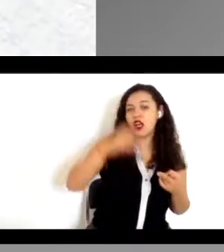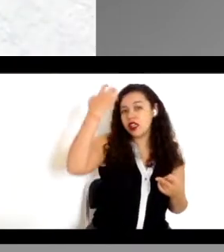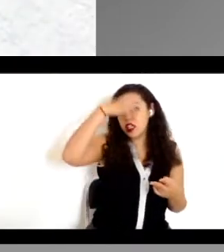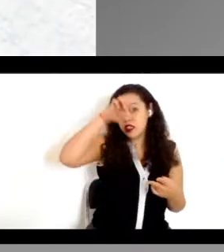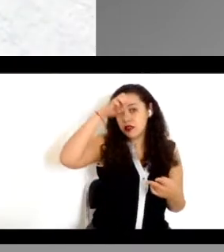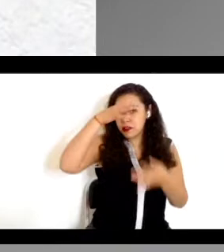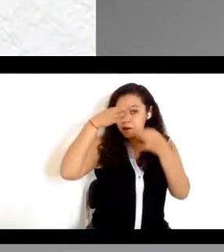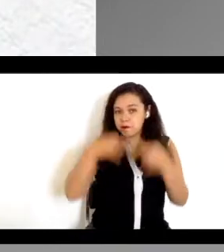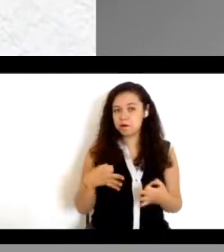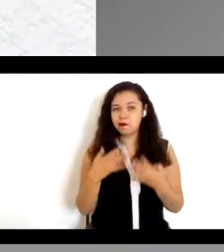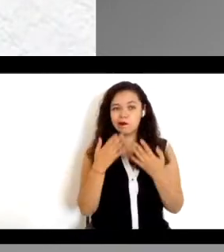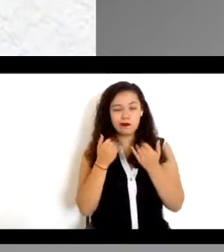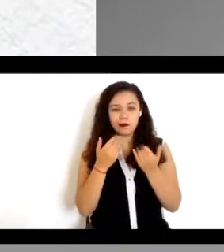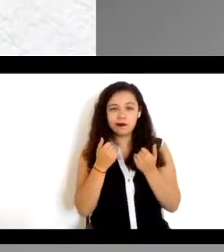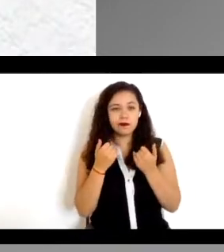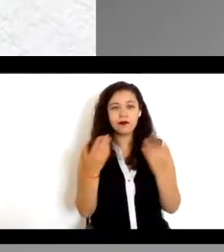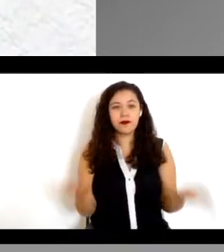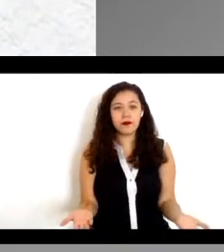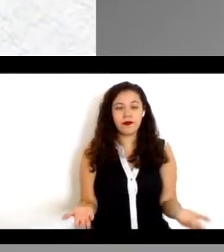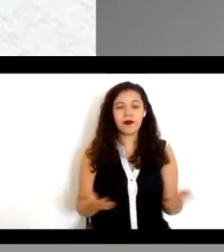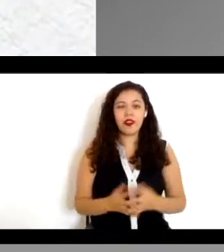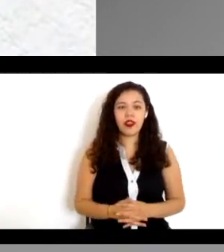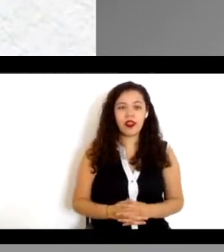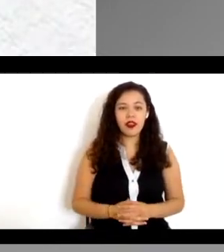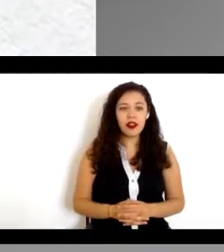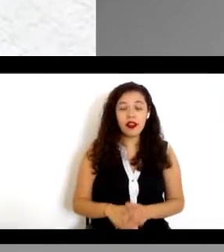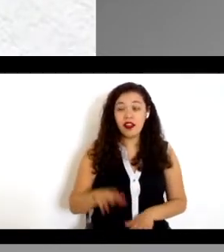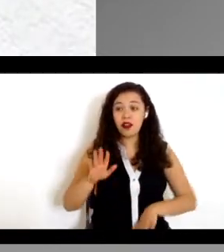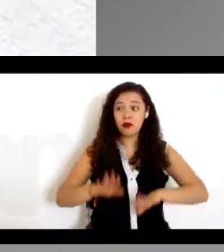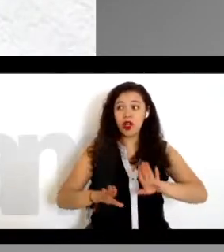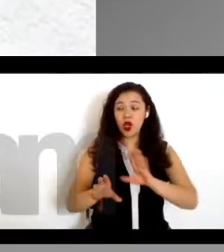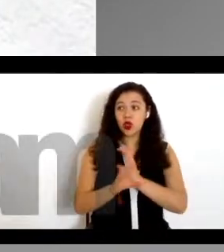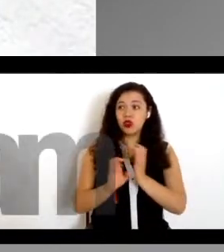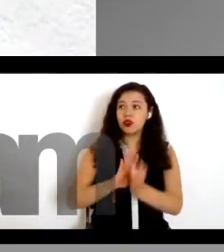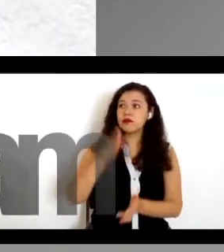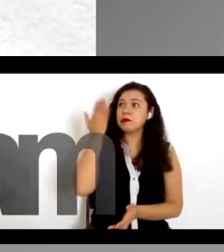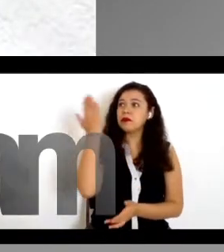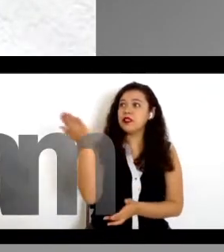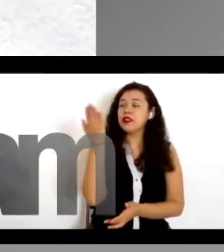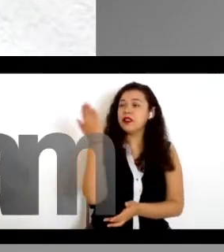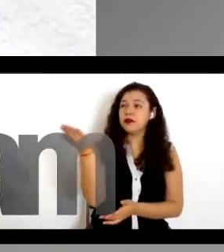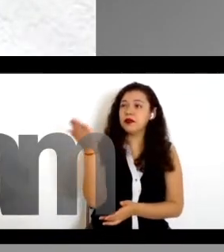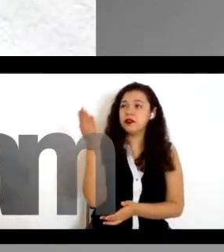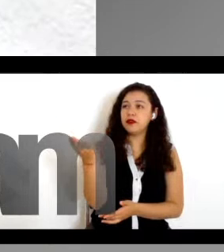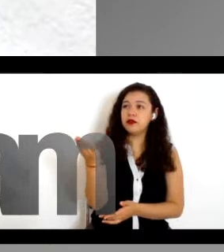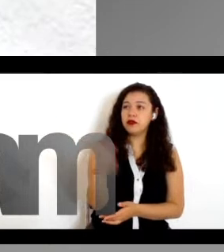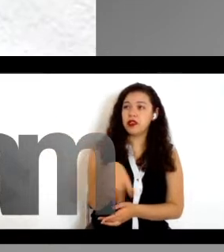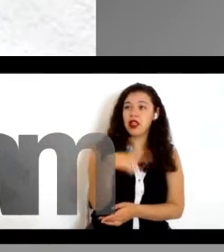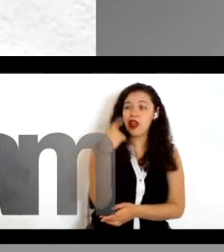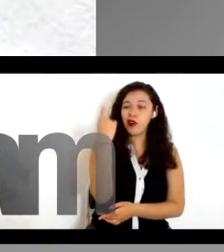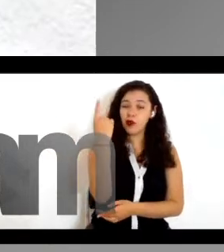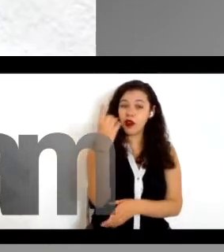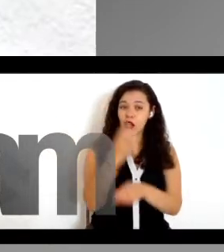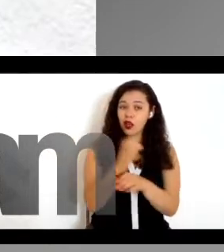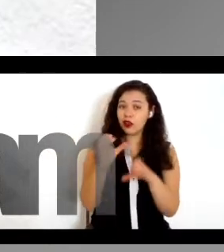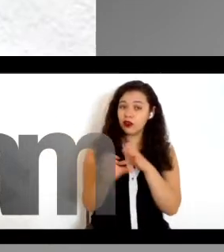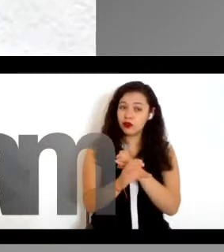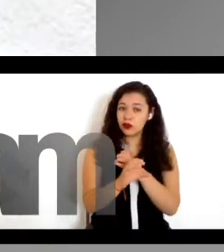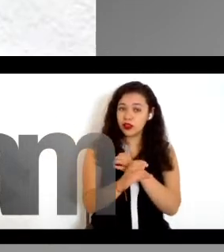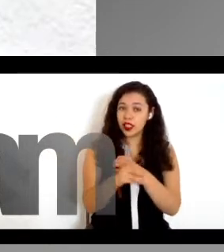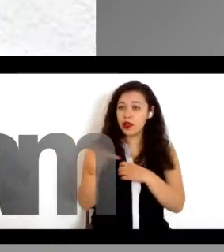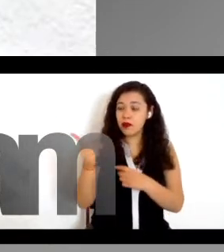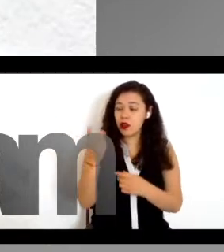y a lo mejor estamos solicitando cosas que nomás están siendo un solo paliativo. Entonces es